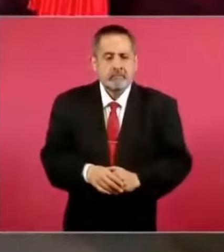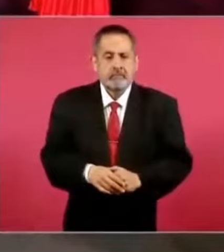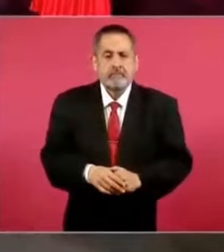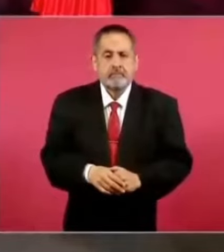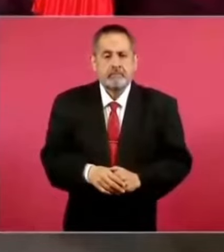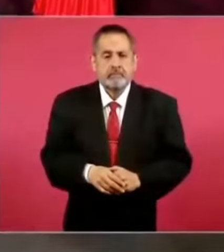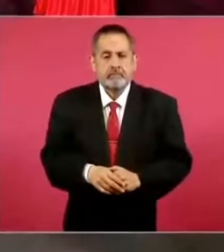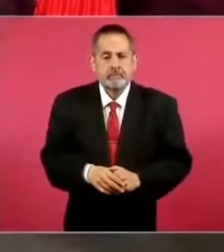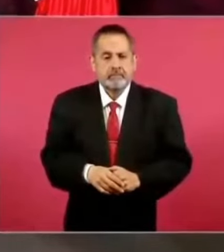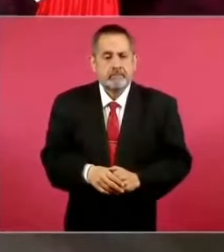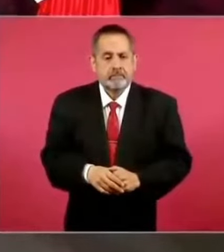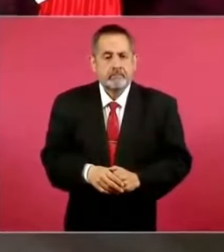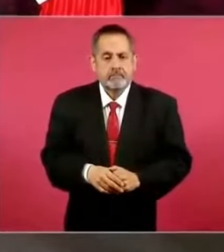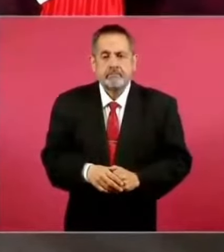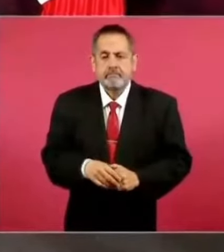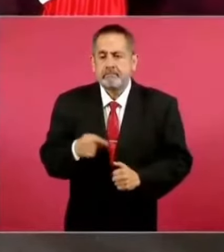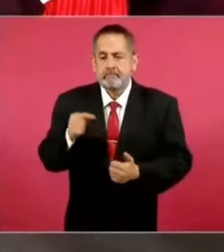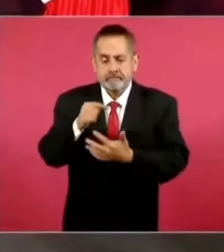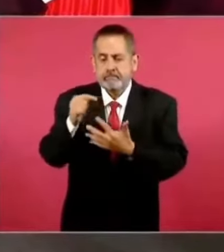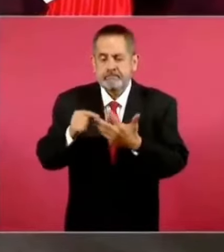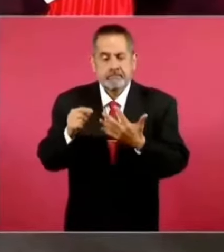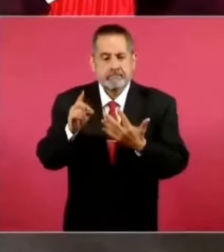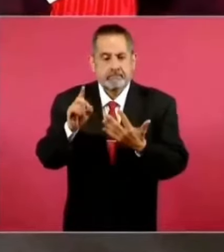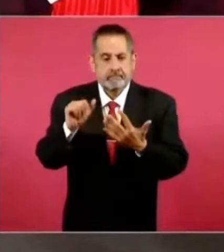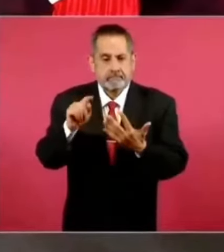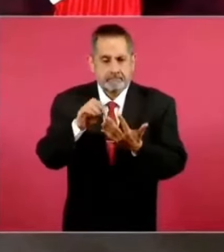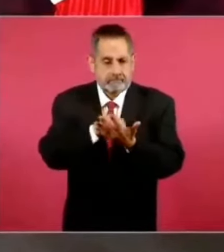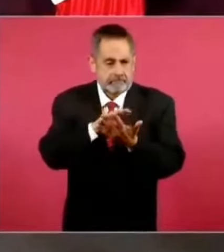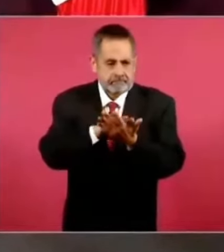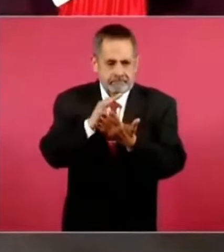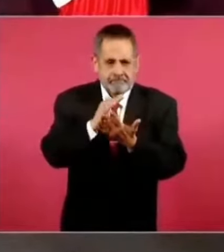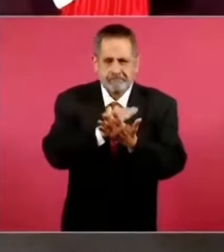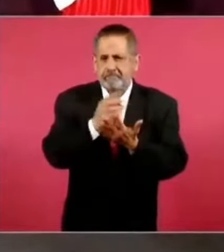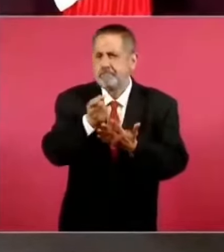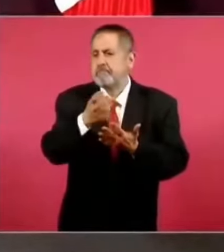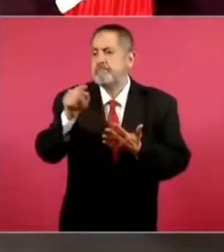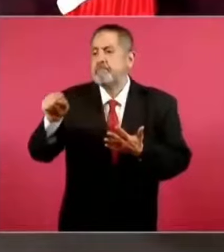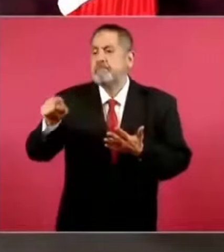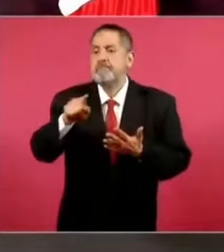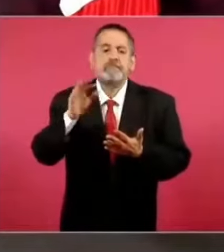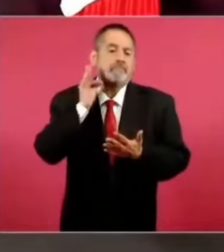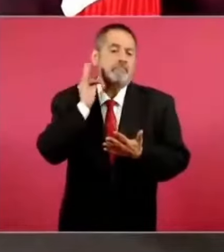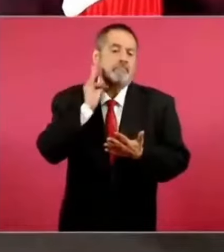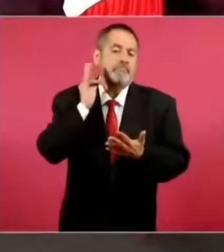son varios, son datos que tenemos de las fiscalías, ¿no?